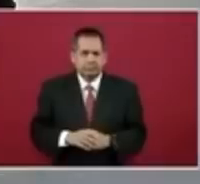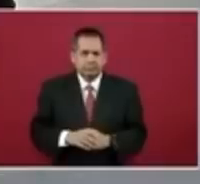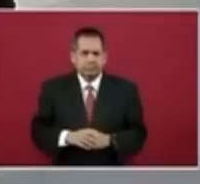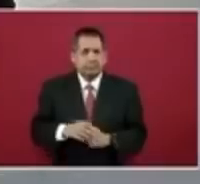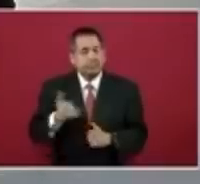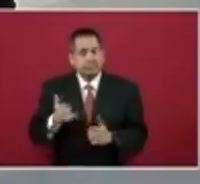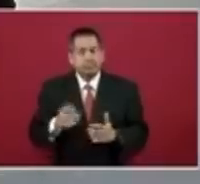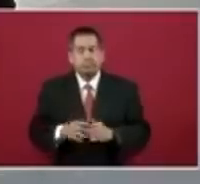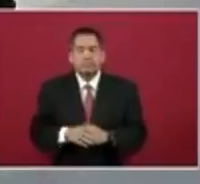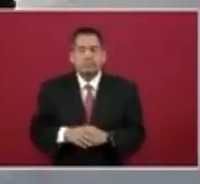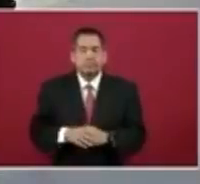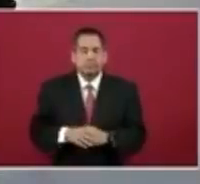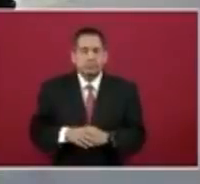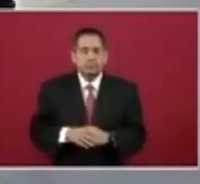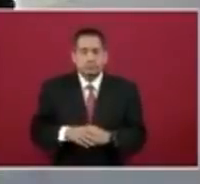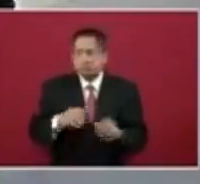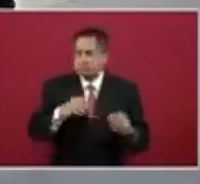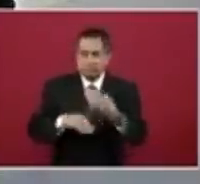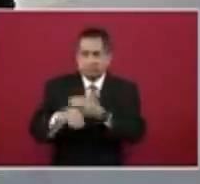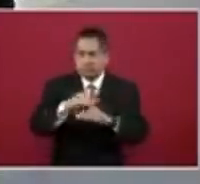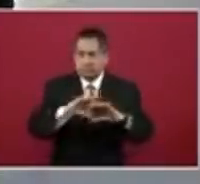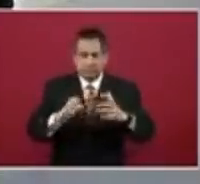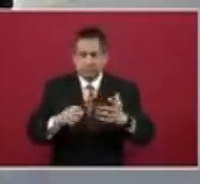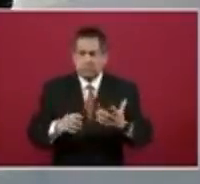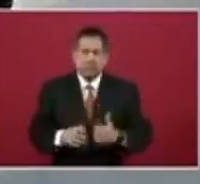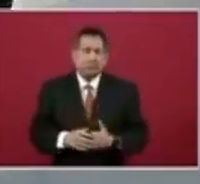Y aplica para todos.